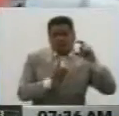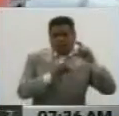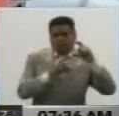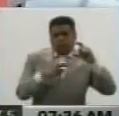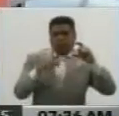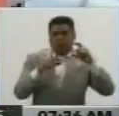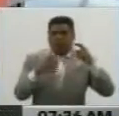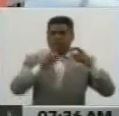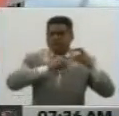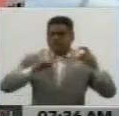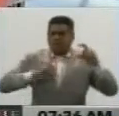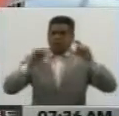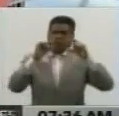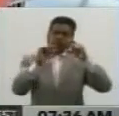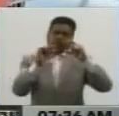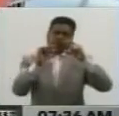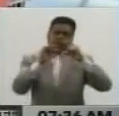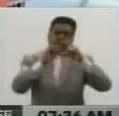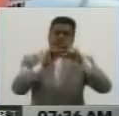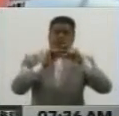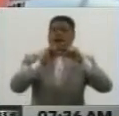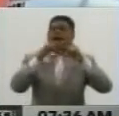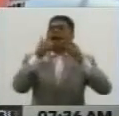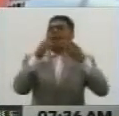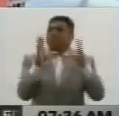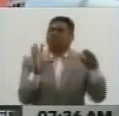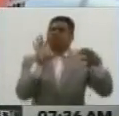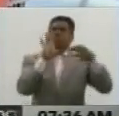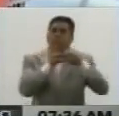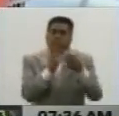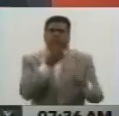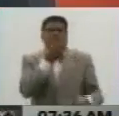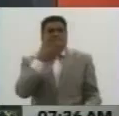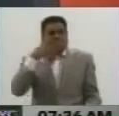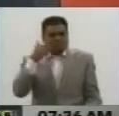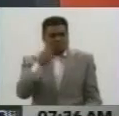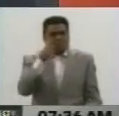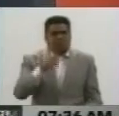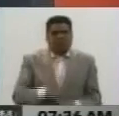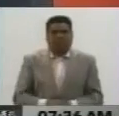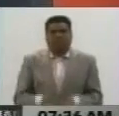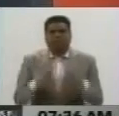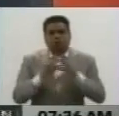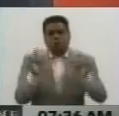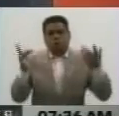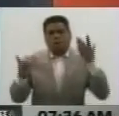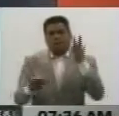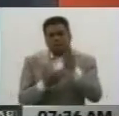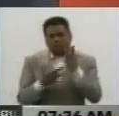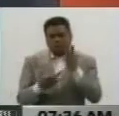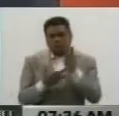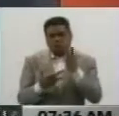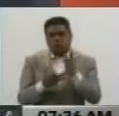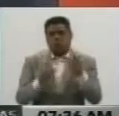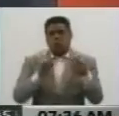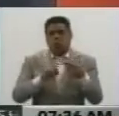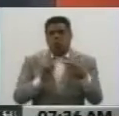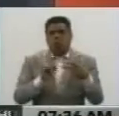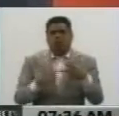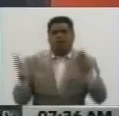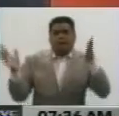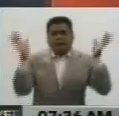a unos proyectos específicos que son evaluados de todas las características tecnológicas, sustentabilidad